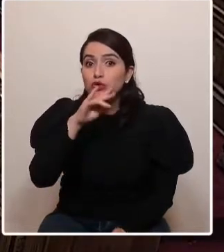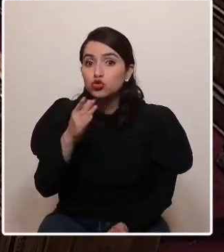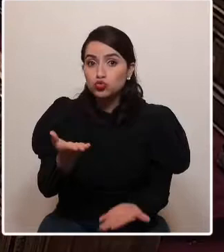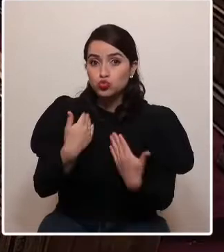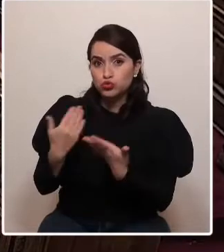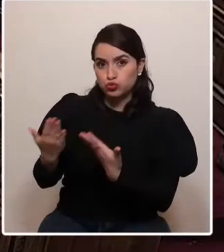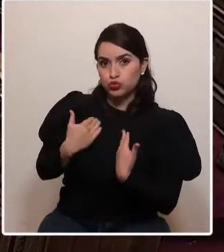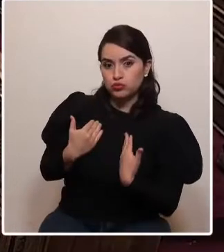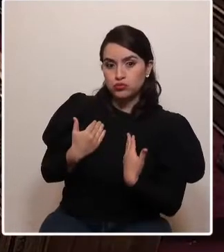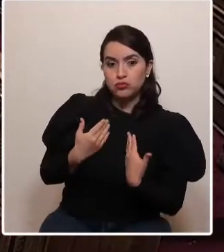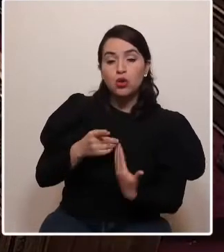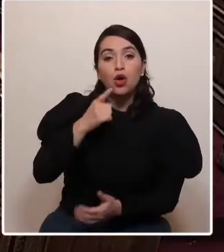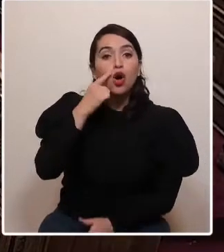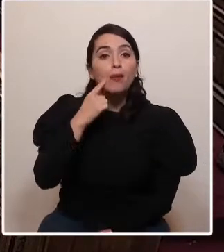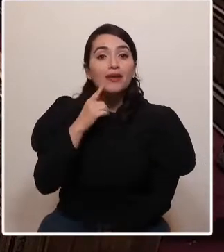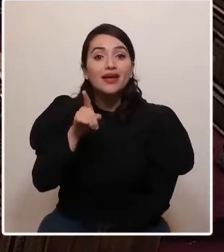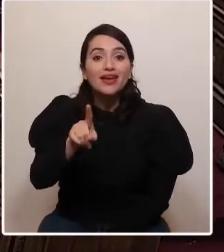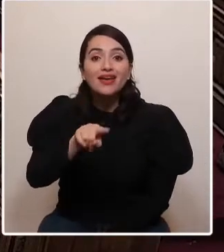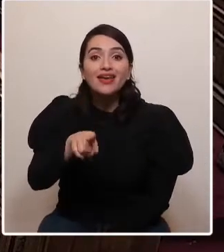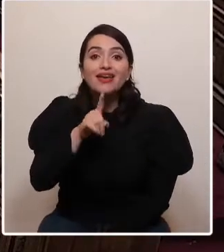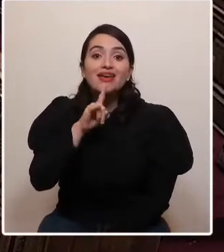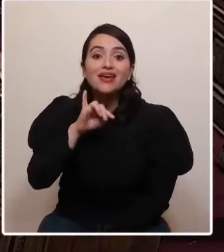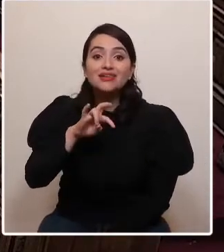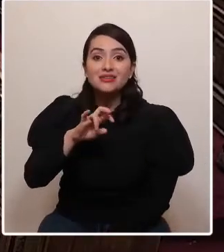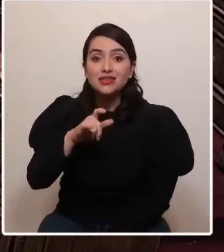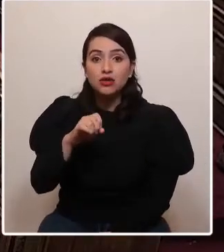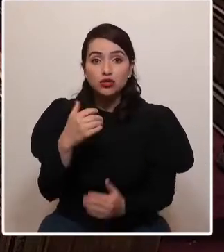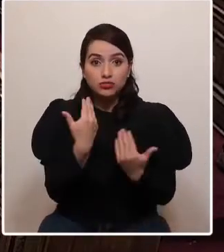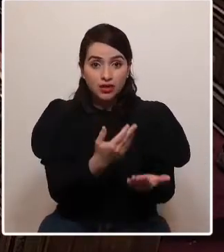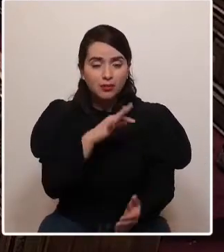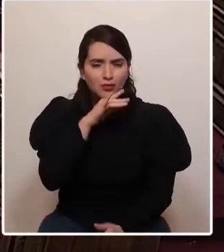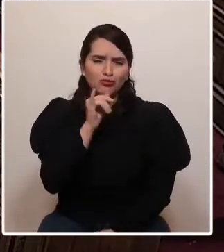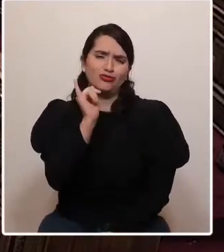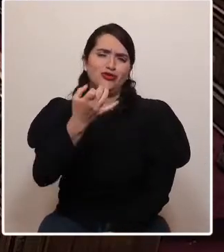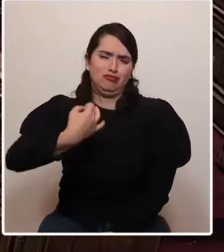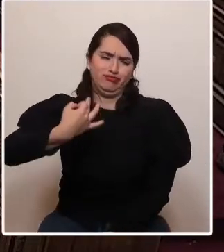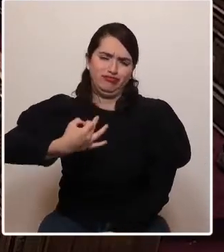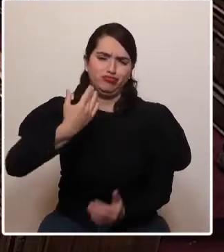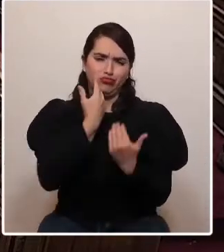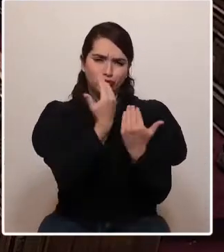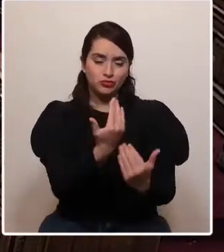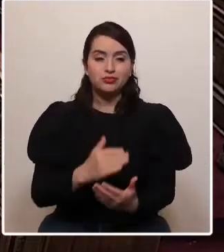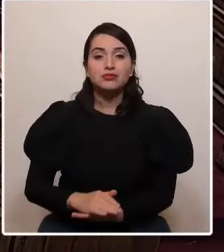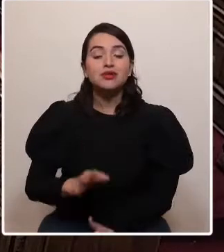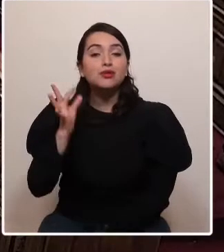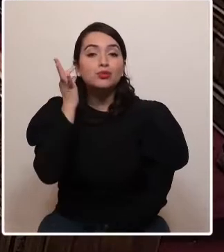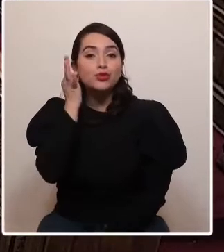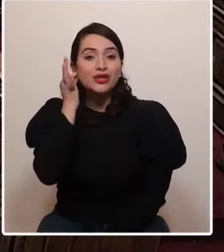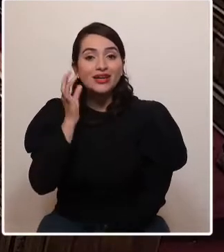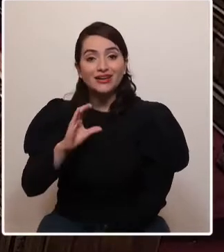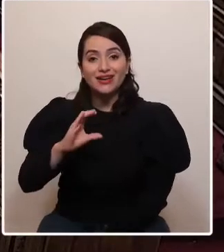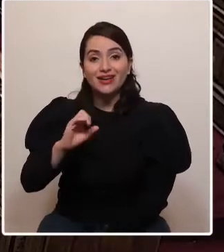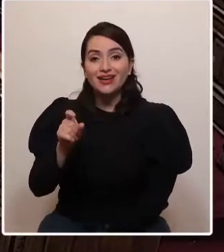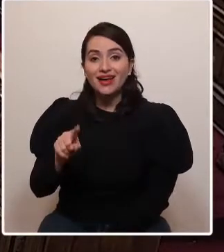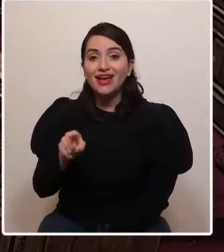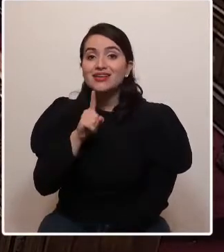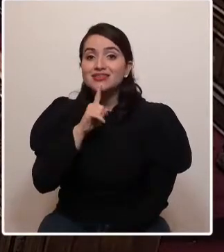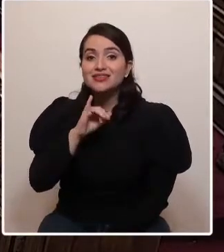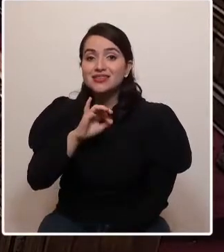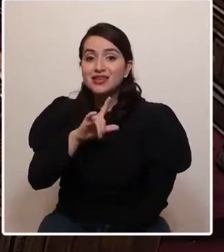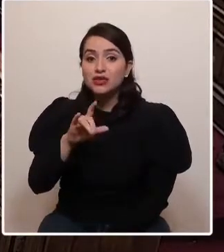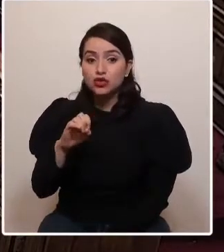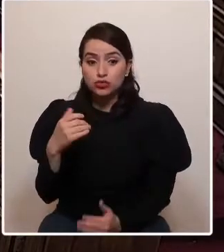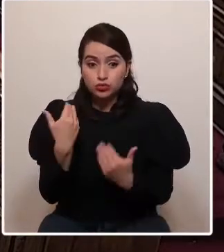convencional Daniel Stingo, ¿corrobora la sesión de tiempo? Absolutamente, señor secretario. Muchas gracias. Convencional Trinidad Castillo, ¿usted también corrobora? Sí,